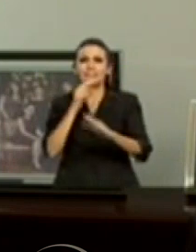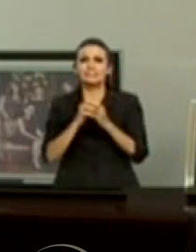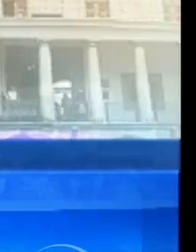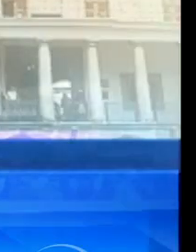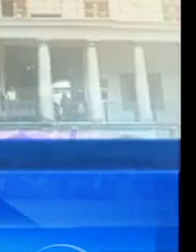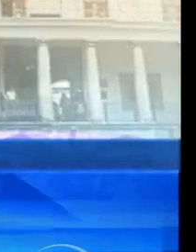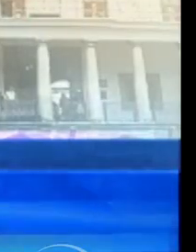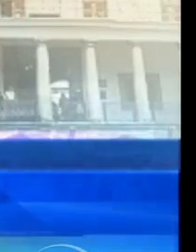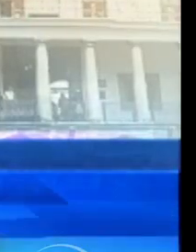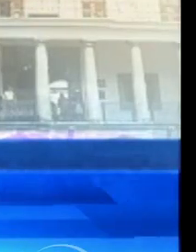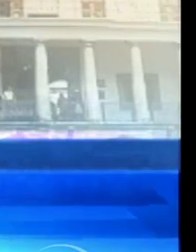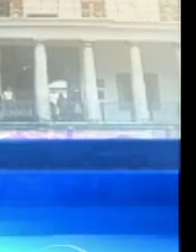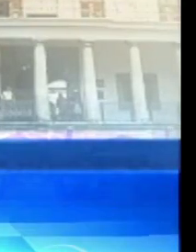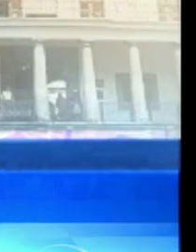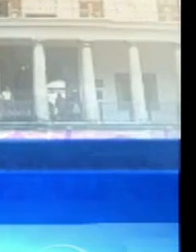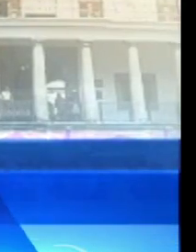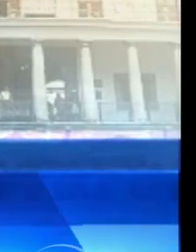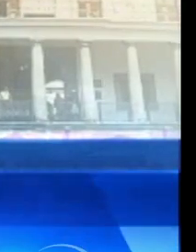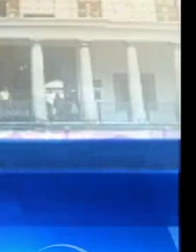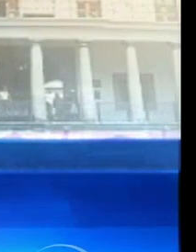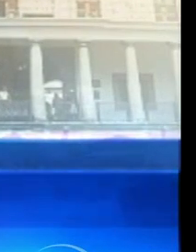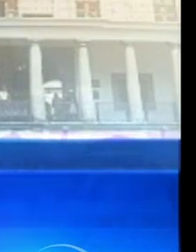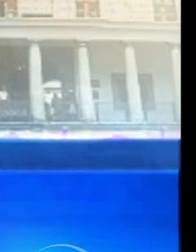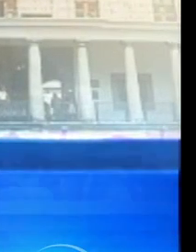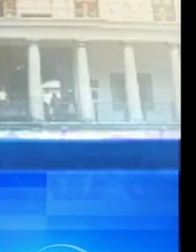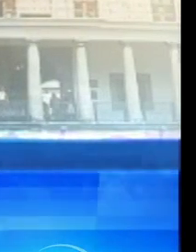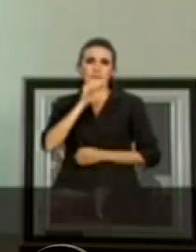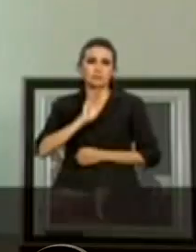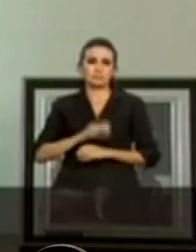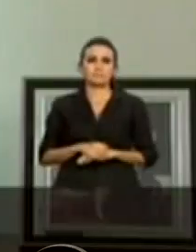paquetazo. Anticipo del impuesto a la renta.